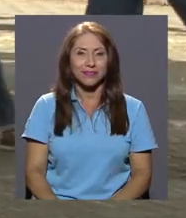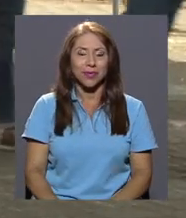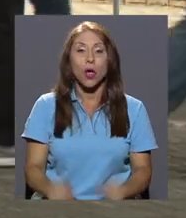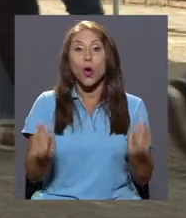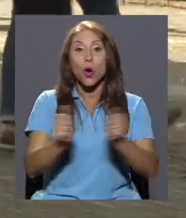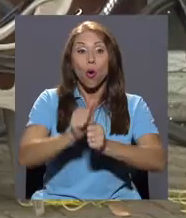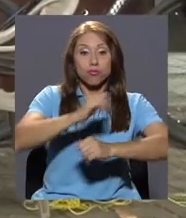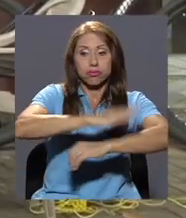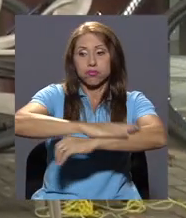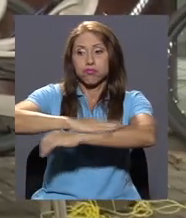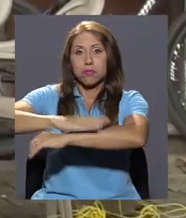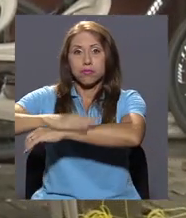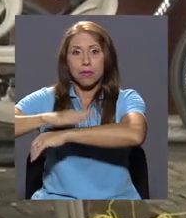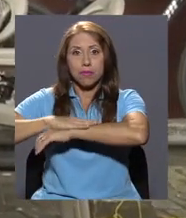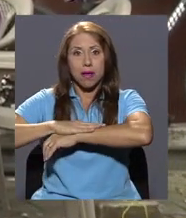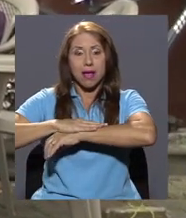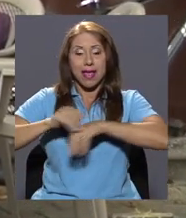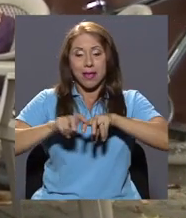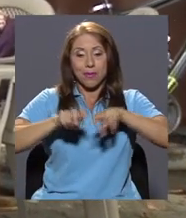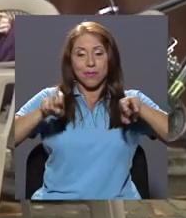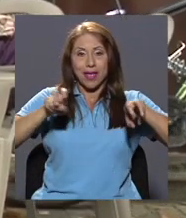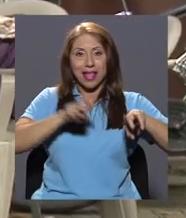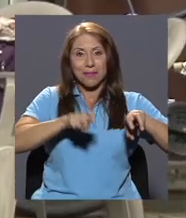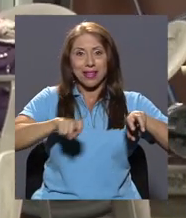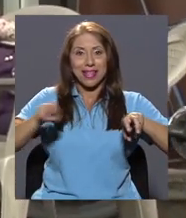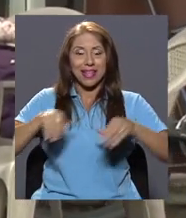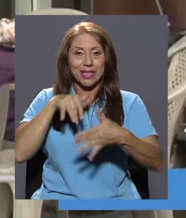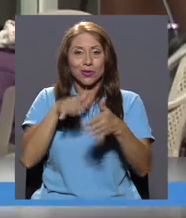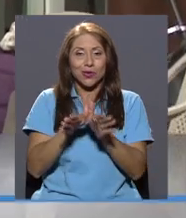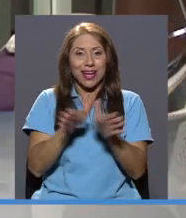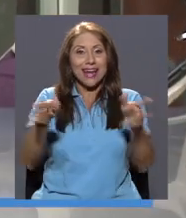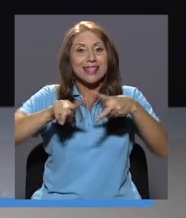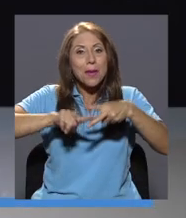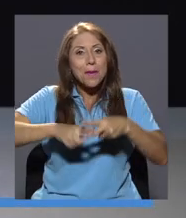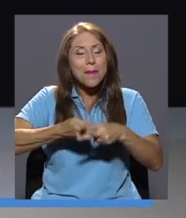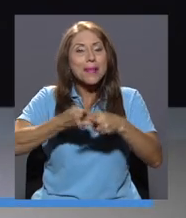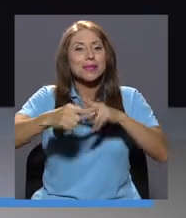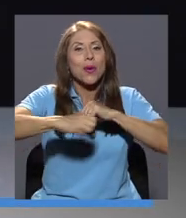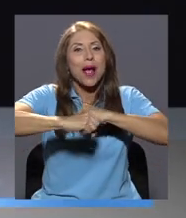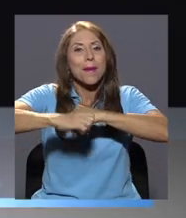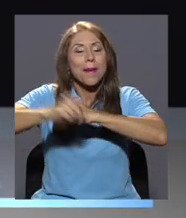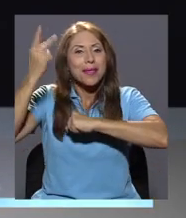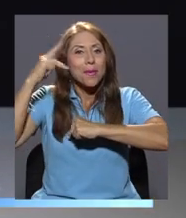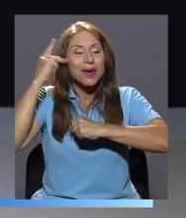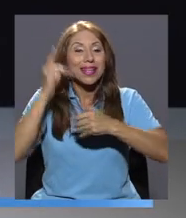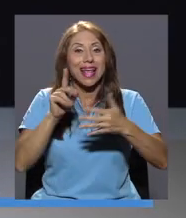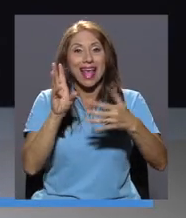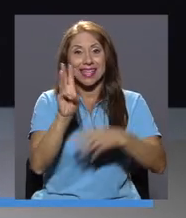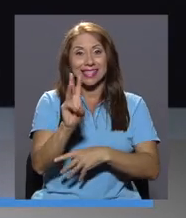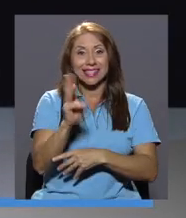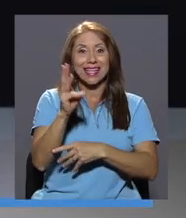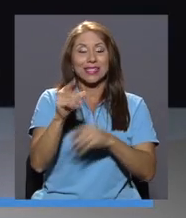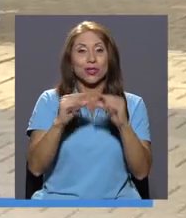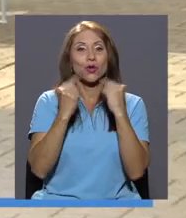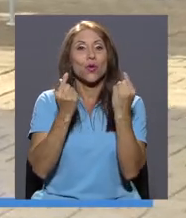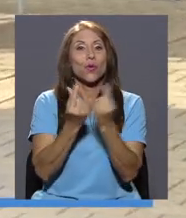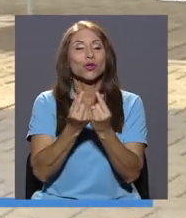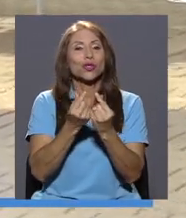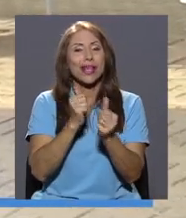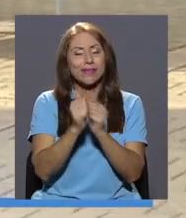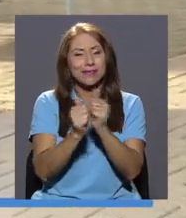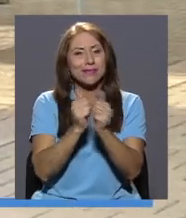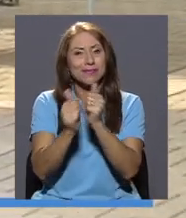Con puestos informativos en el pretil de estudios generales, arrancó la campaña política de las 6 agrupaciones que disputarán los 10 puestos